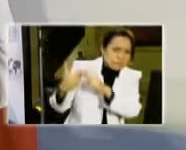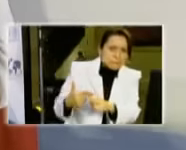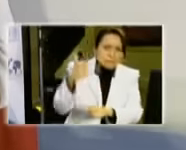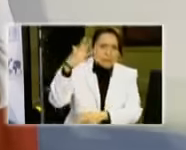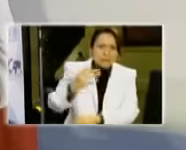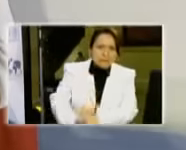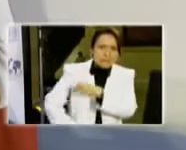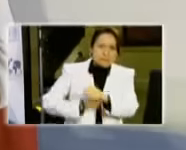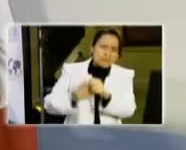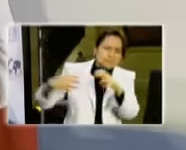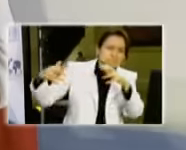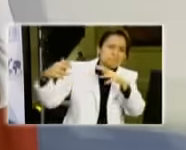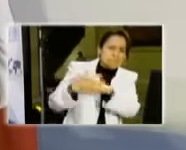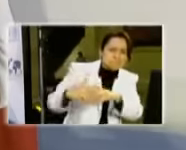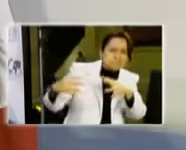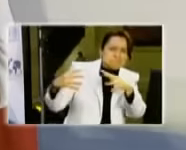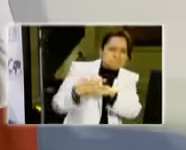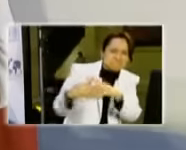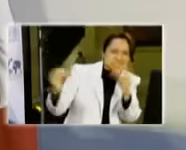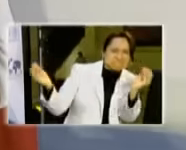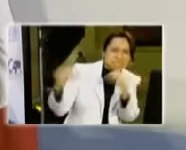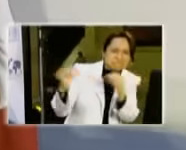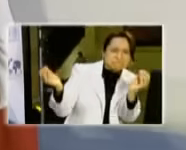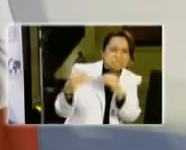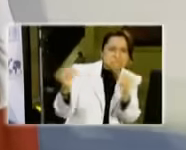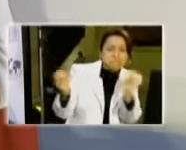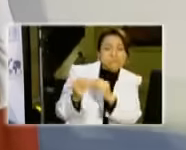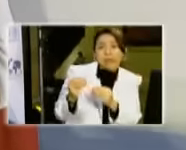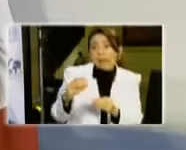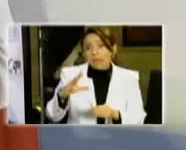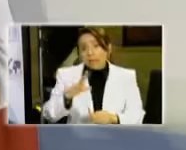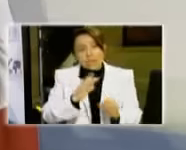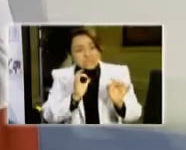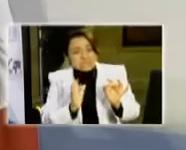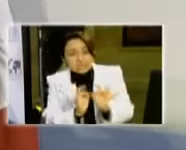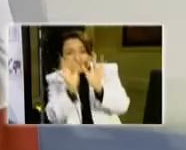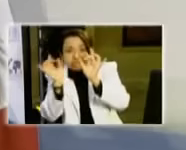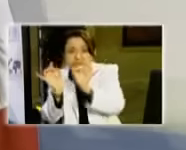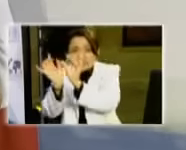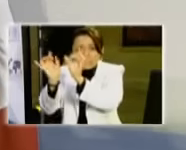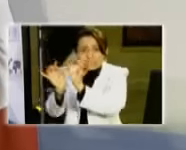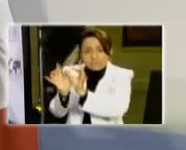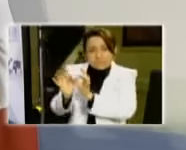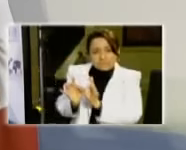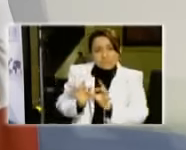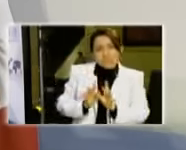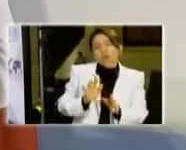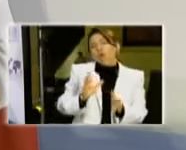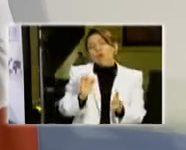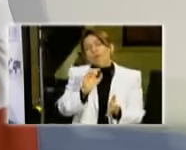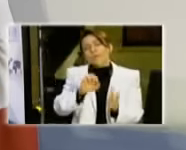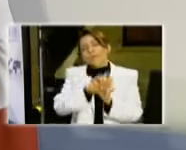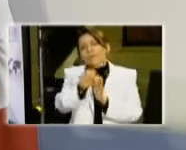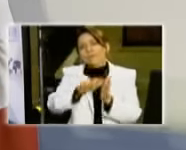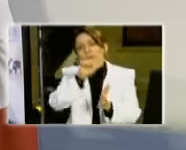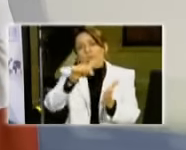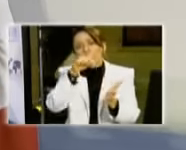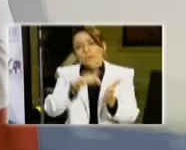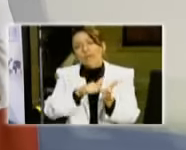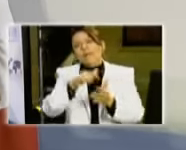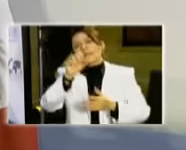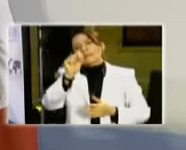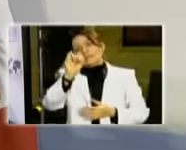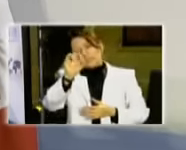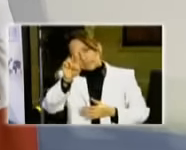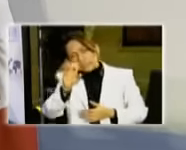además, la acción del terrorismo es cotidiana y fenómenos como ISIS en Irak y Siria, el Talibán en Pakistán